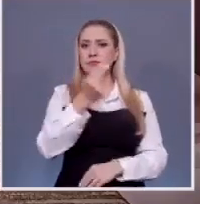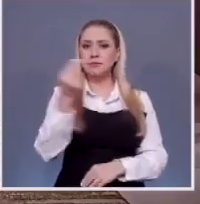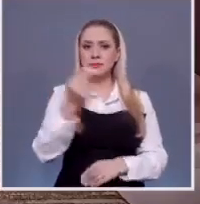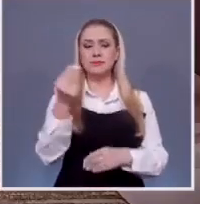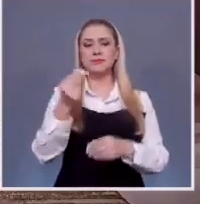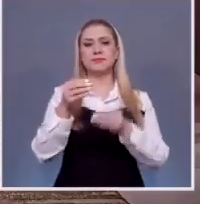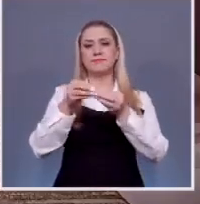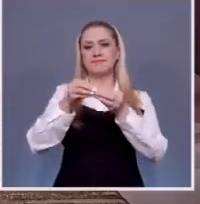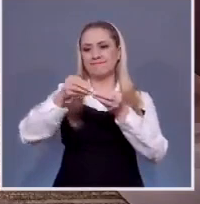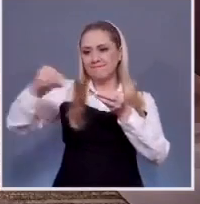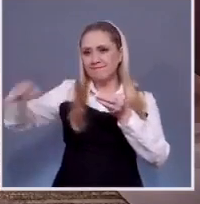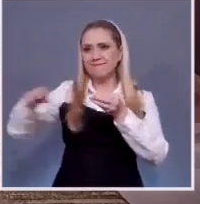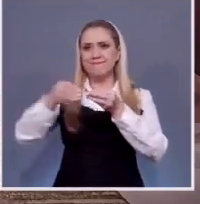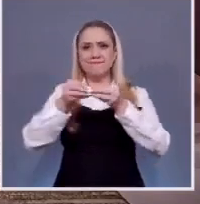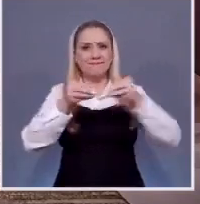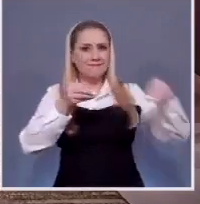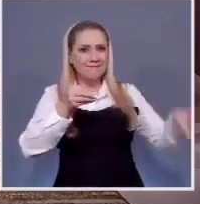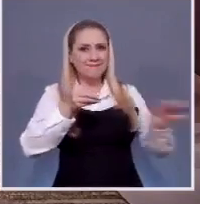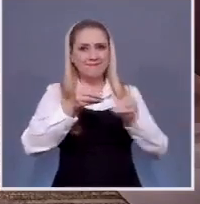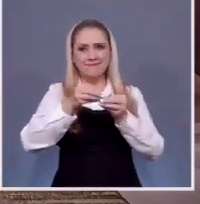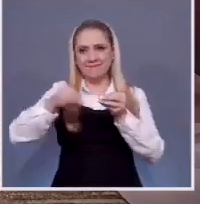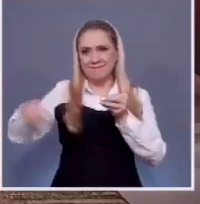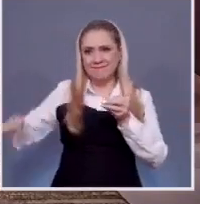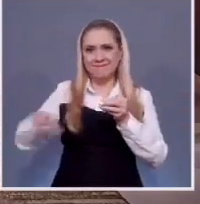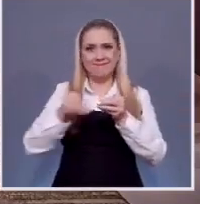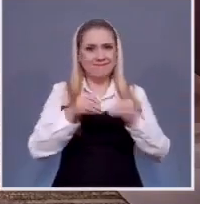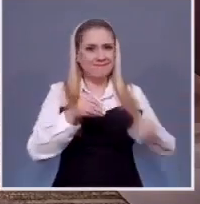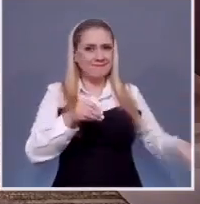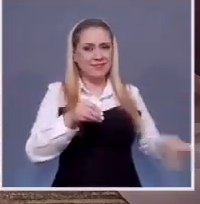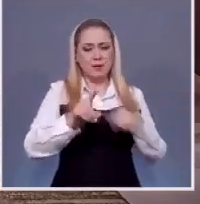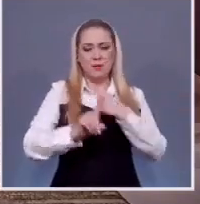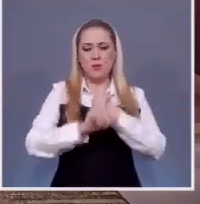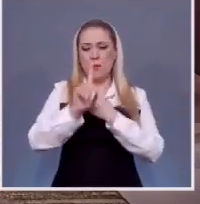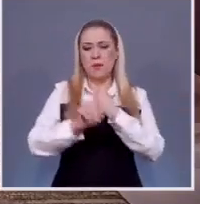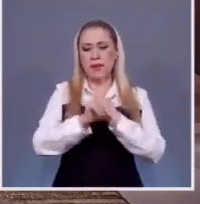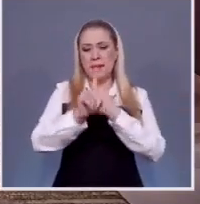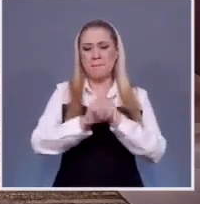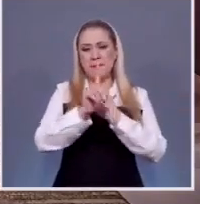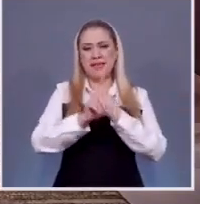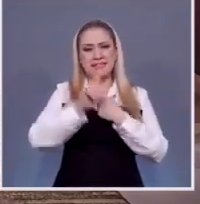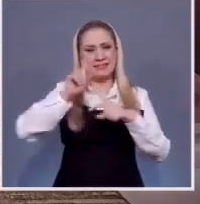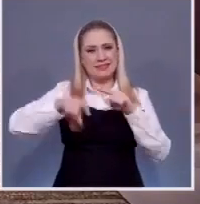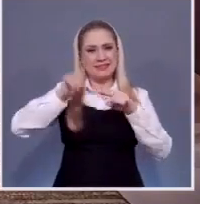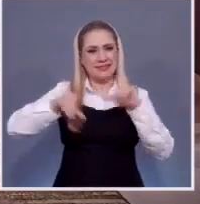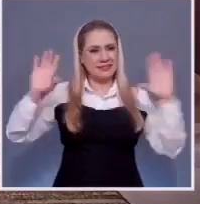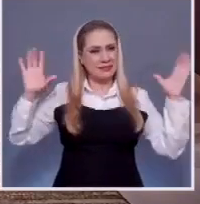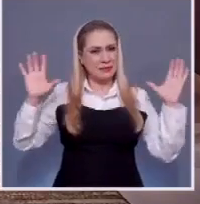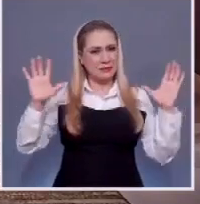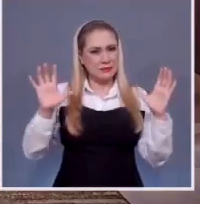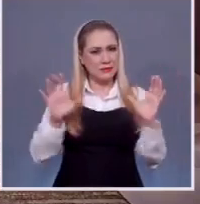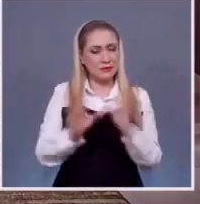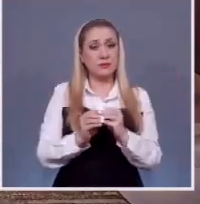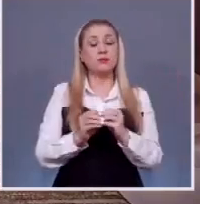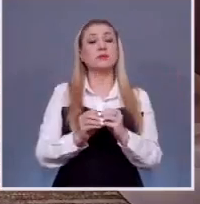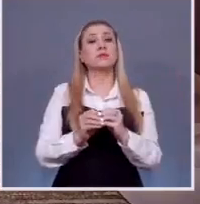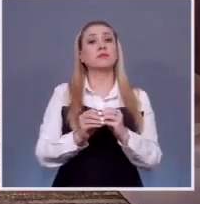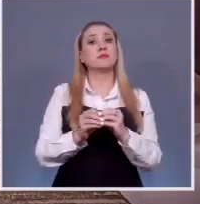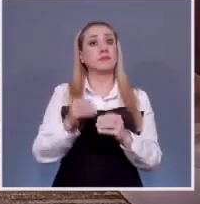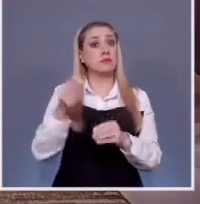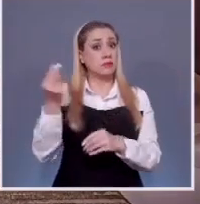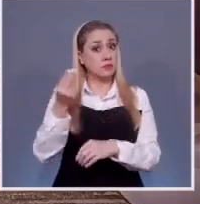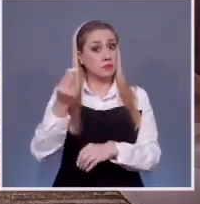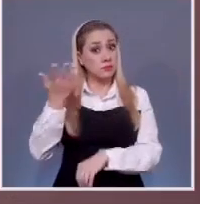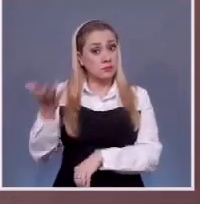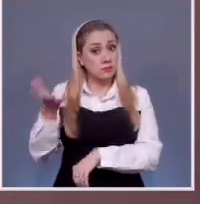y las fallas estructurales dentro del sistema. Y lo que comentábamos, ¿no? Se necesita la autorización de su esposo. Si no, no le